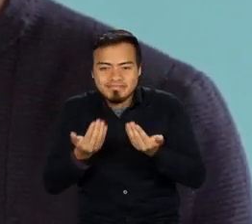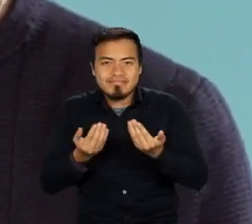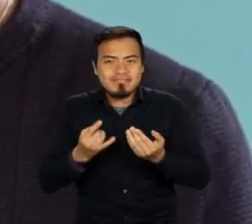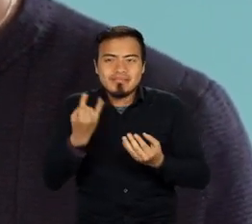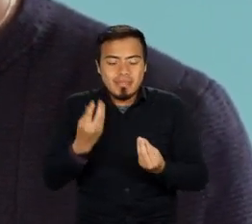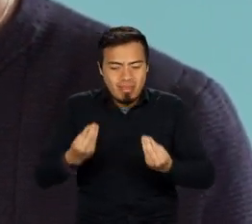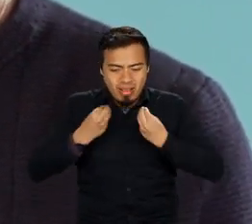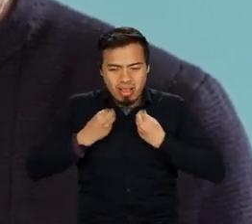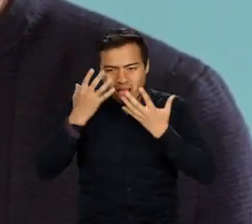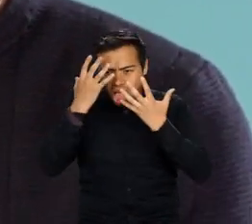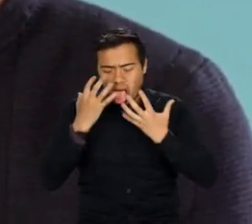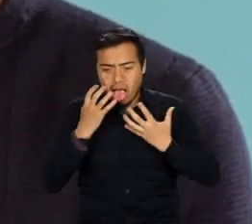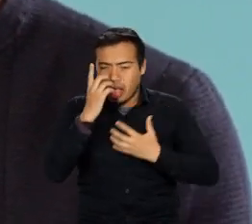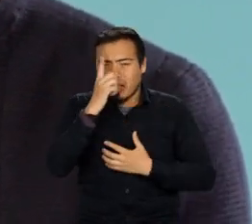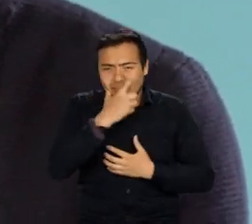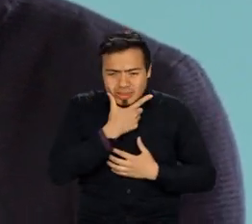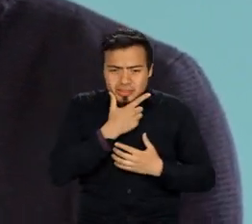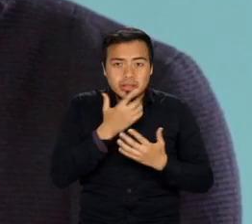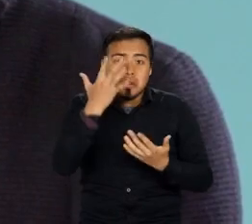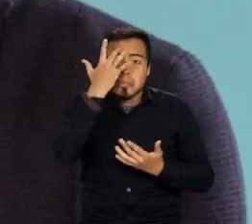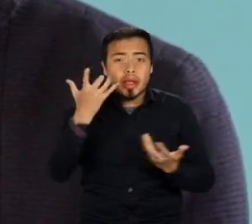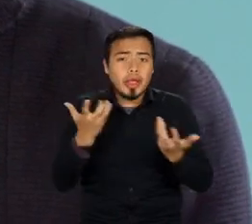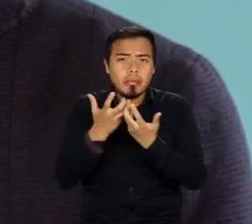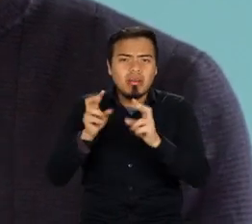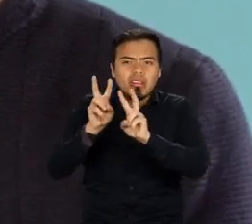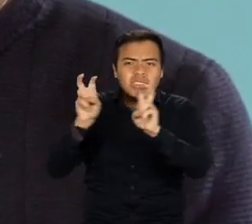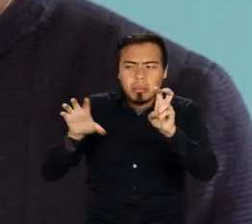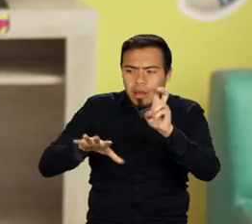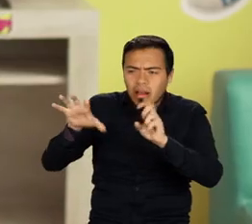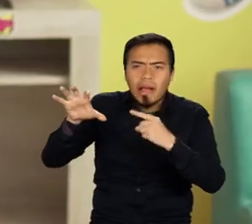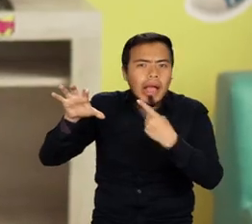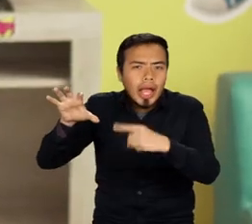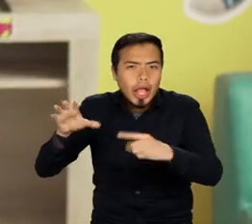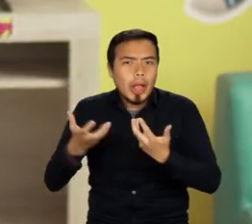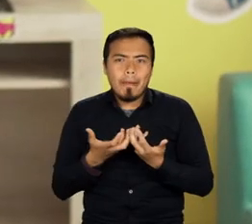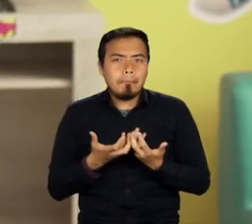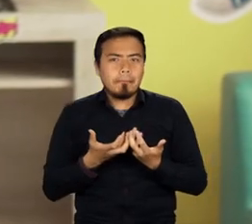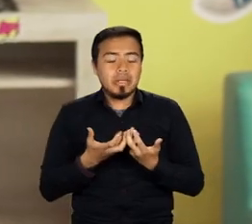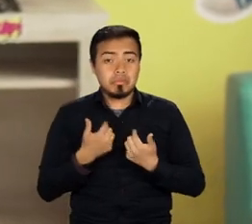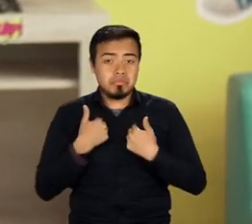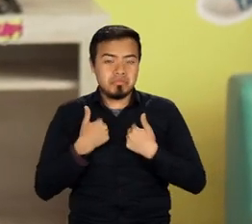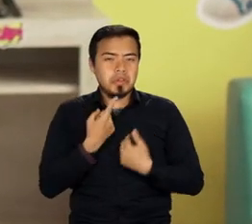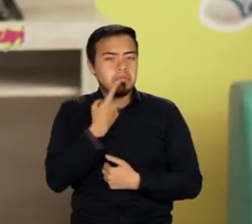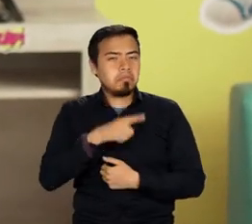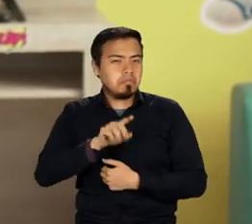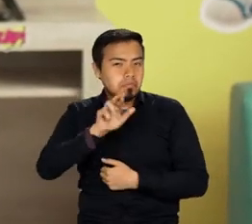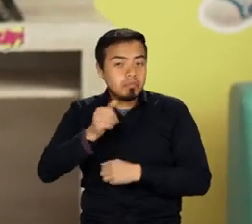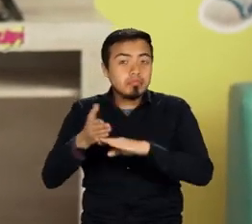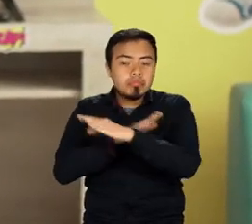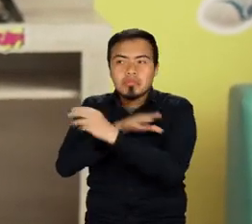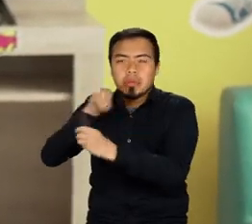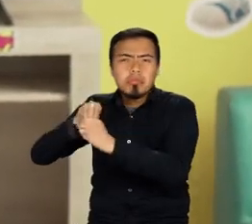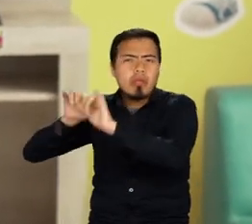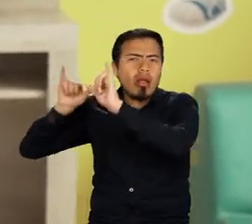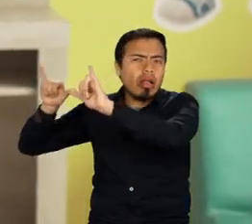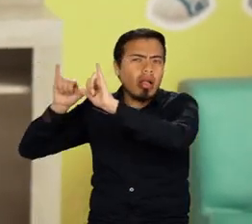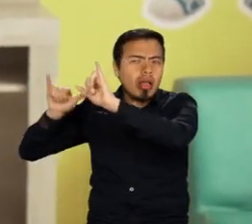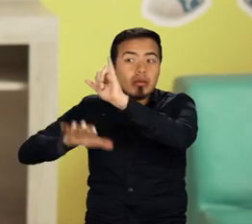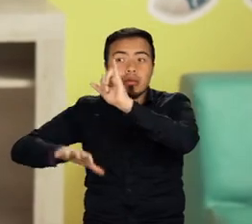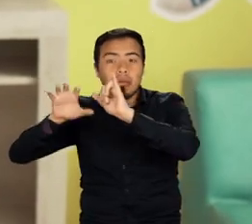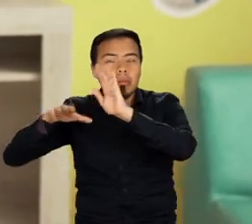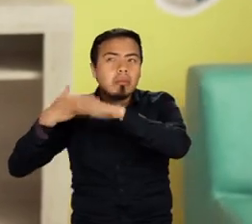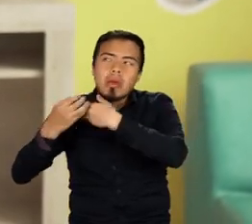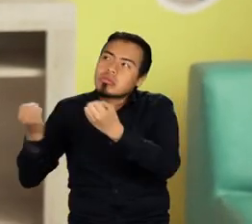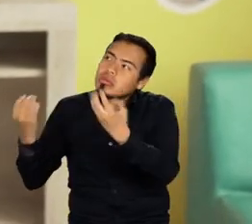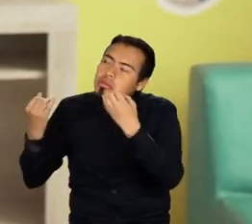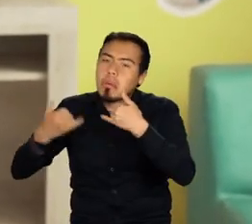de tristeza porque en realidad no conocía muy bien sobre qué era el cáncer. Me pasó algo muy curioso, estaba hospitalizado y en el hospital